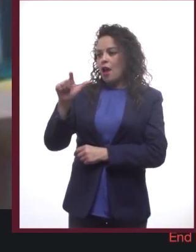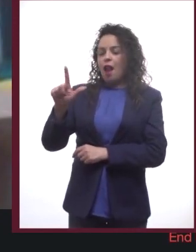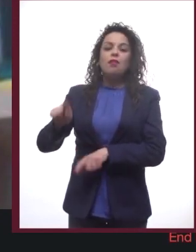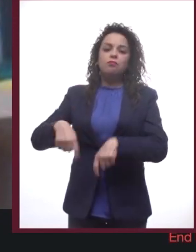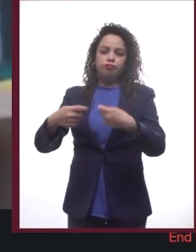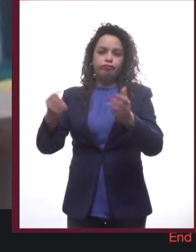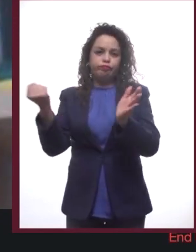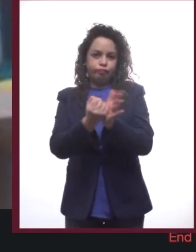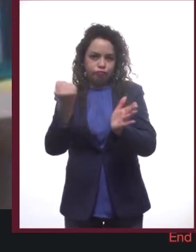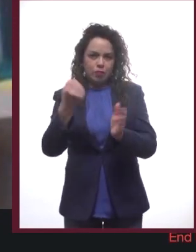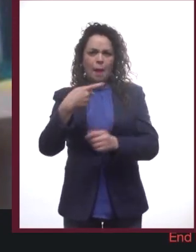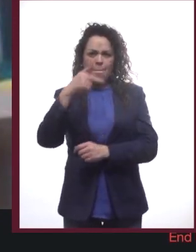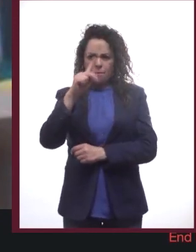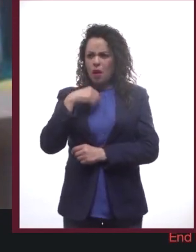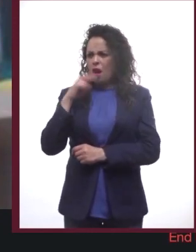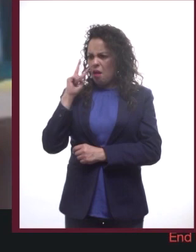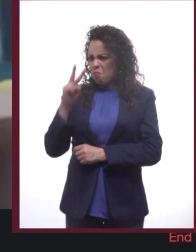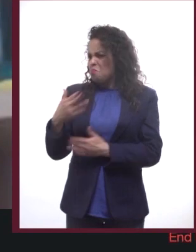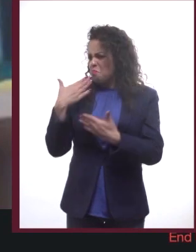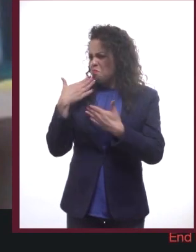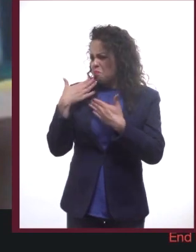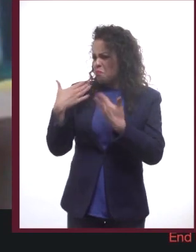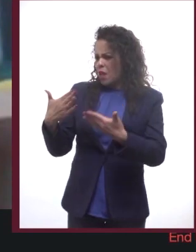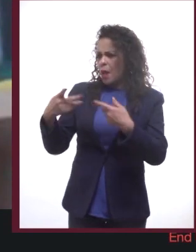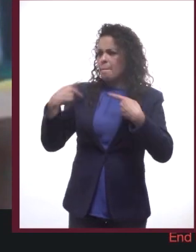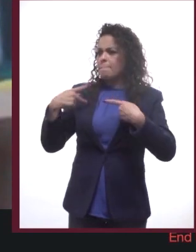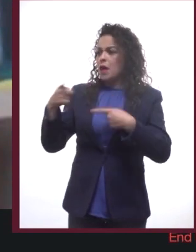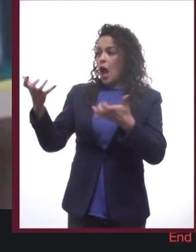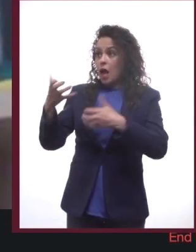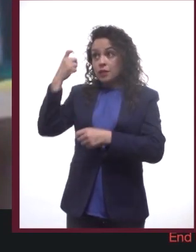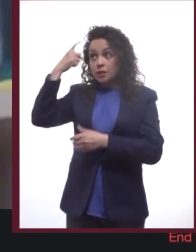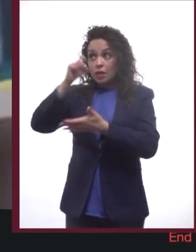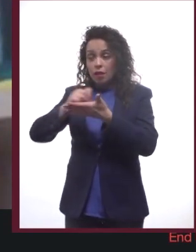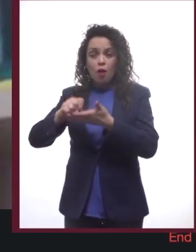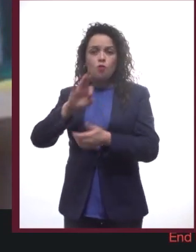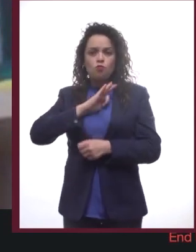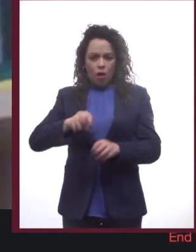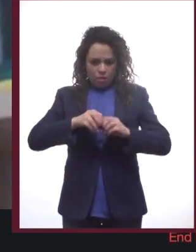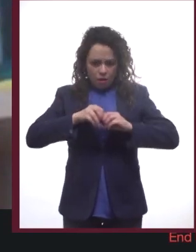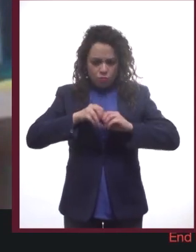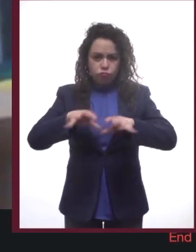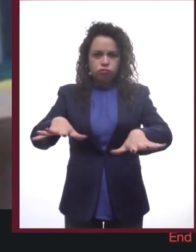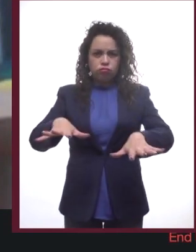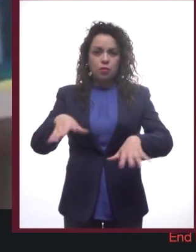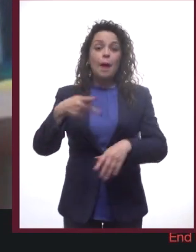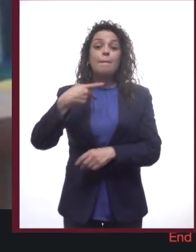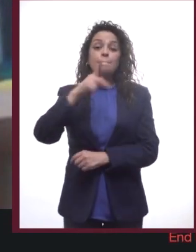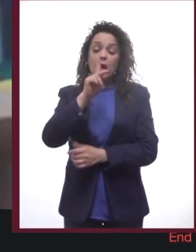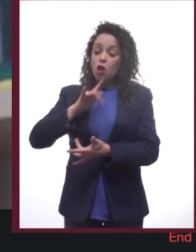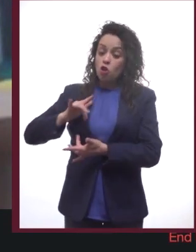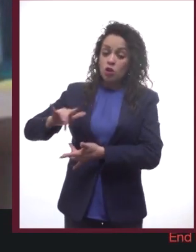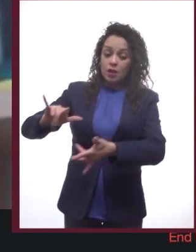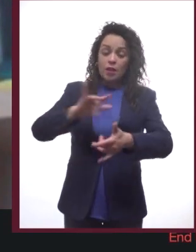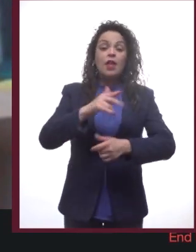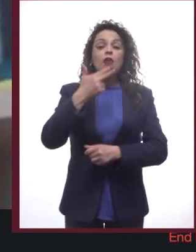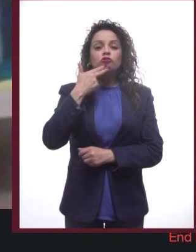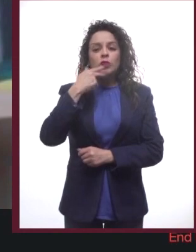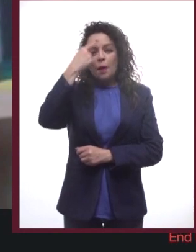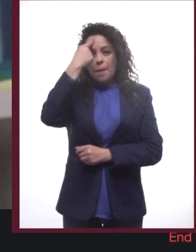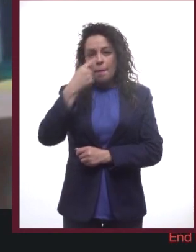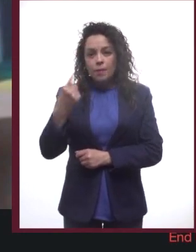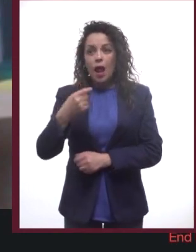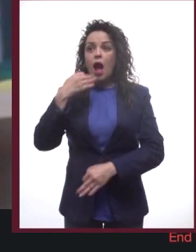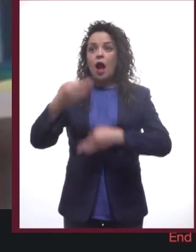pero yo lo veo muy, muy válido. Eh, Además, creo que las redes sociales han servido justo para que